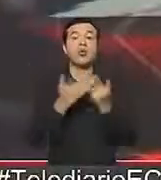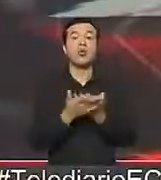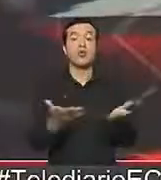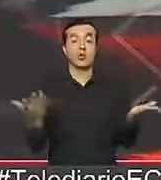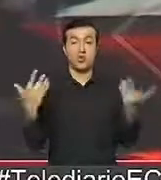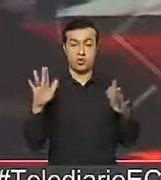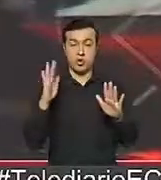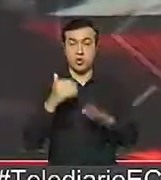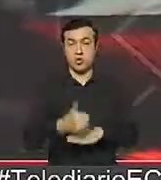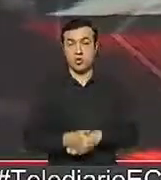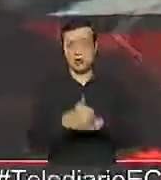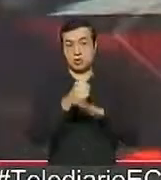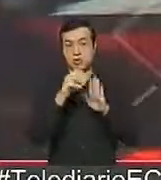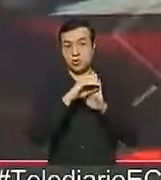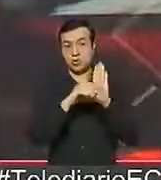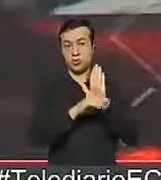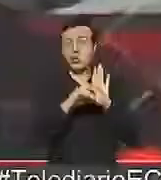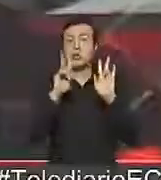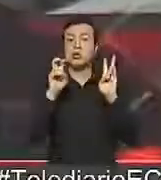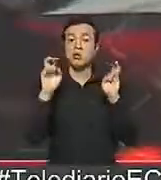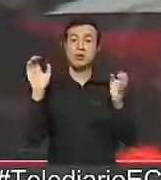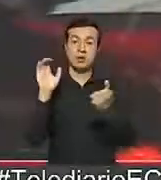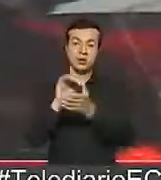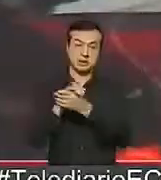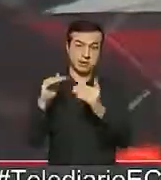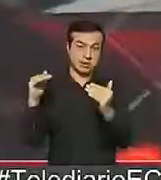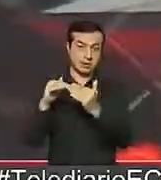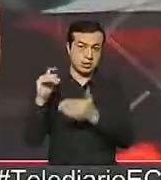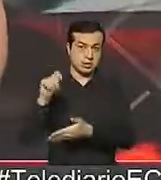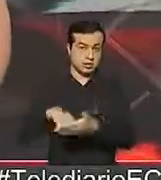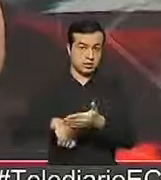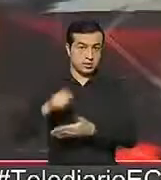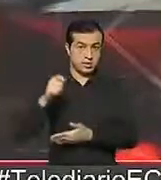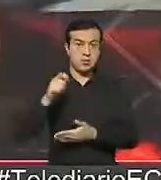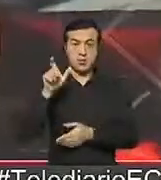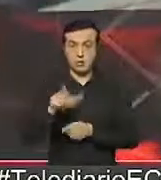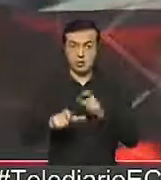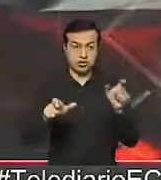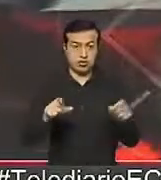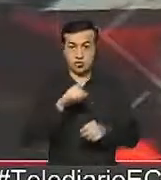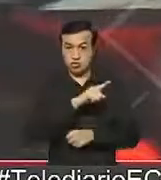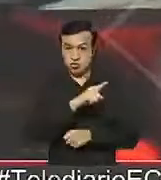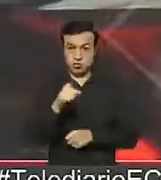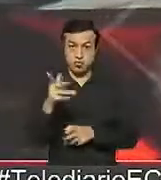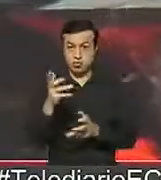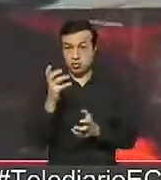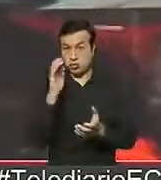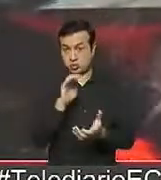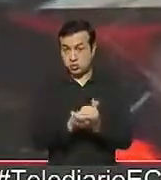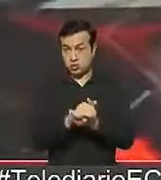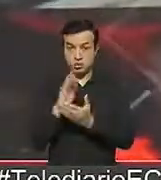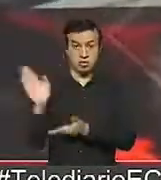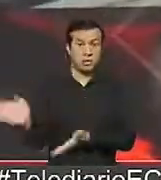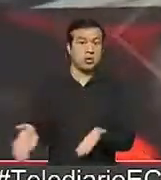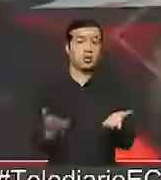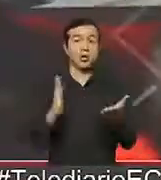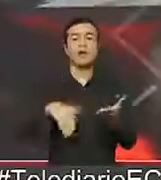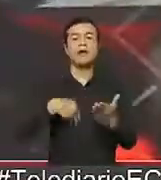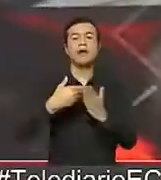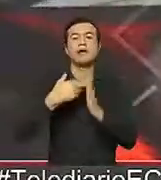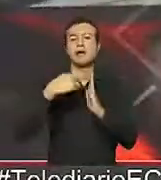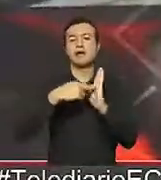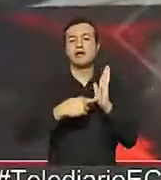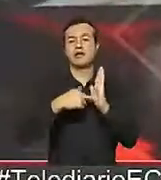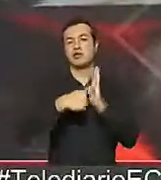Corte Constitucional relativa al matrimonio igualitario, las personas de ambos sexos que deseen contraer matrimonio podrán acercarse al